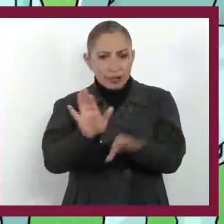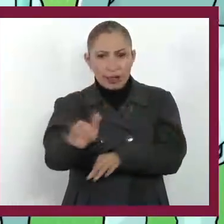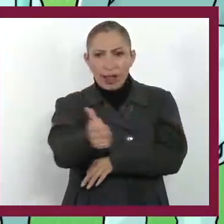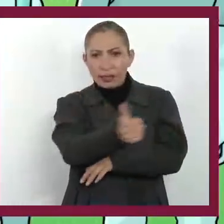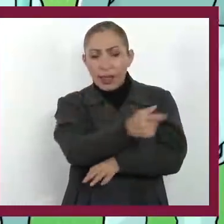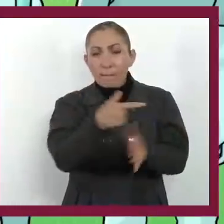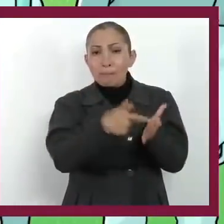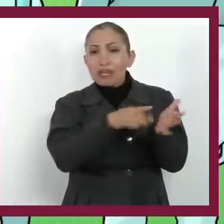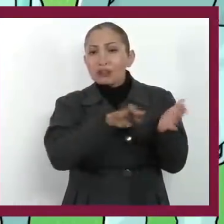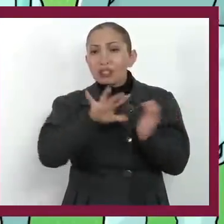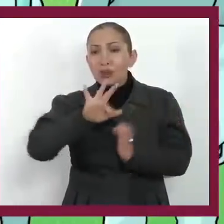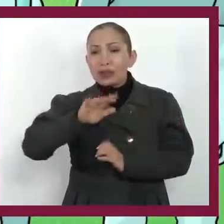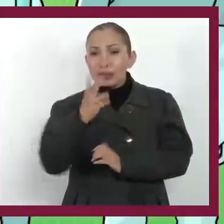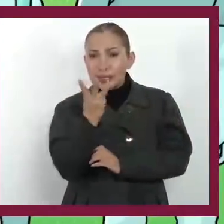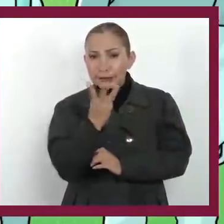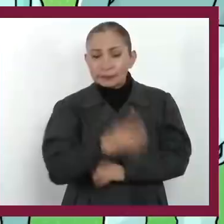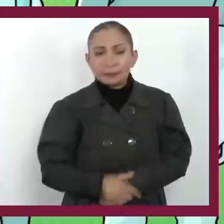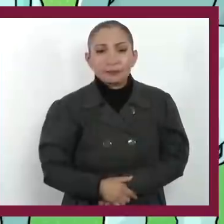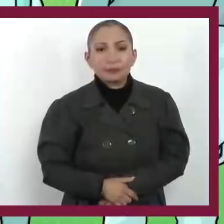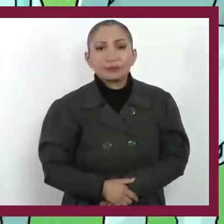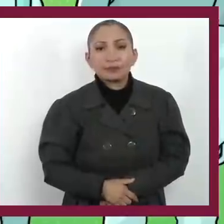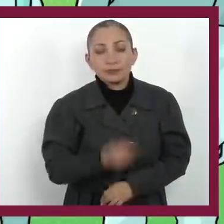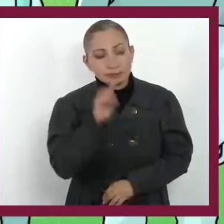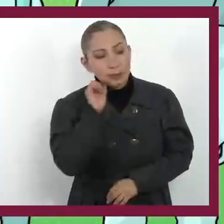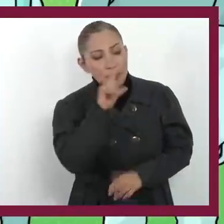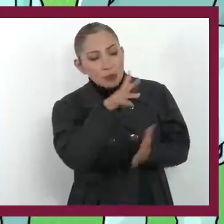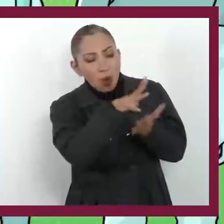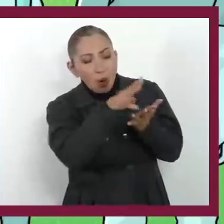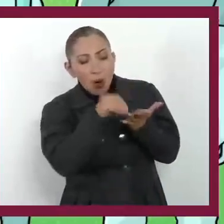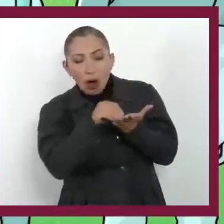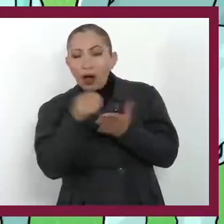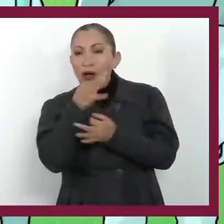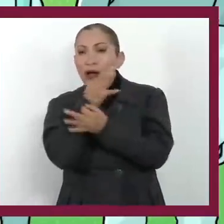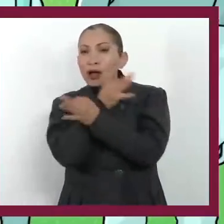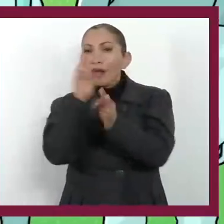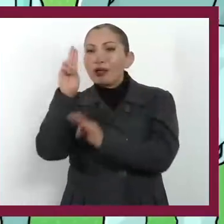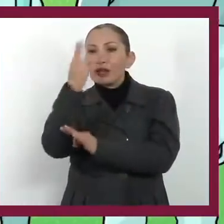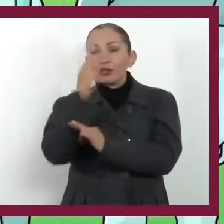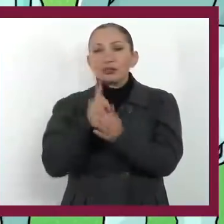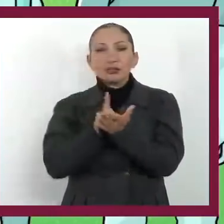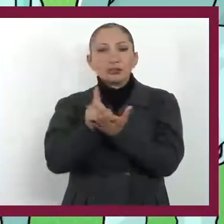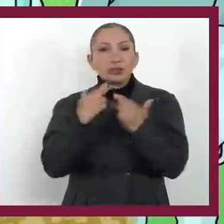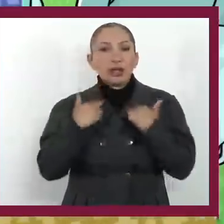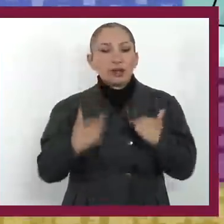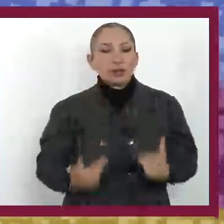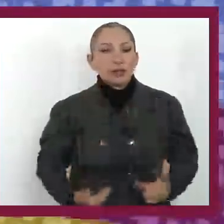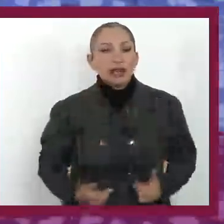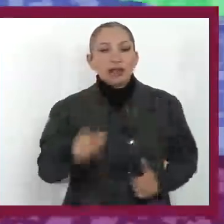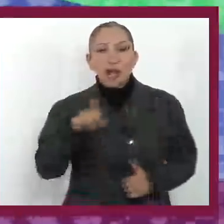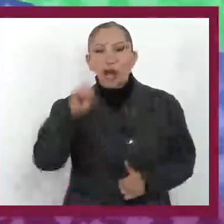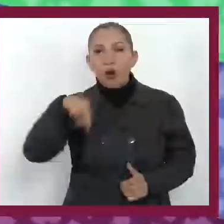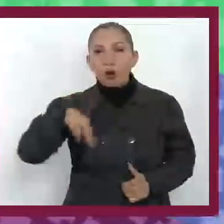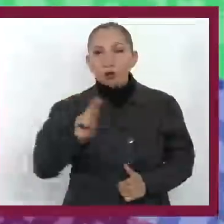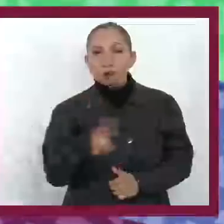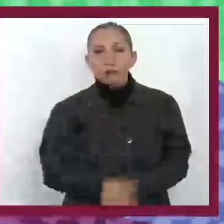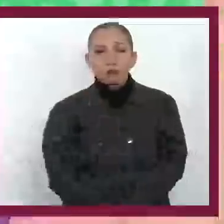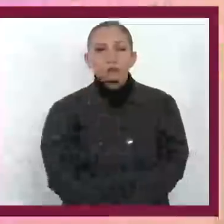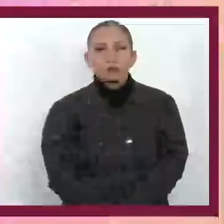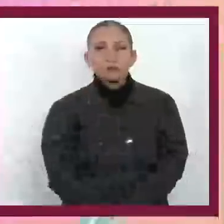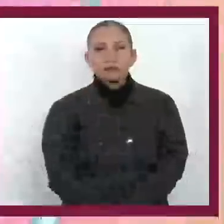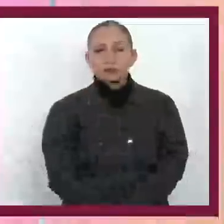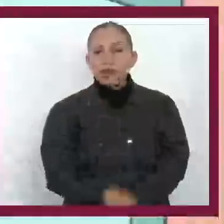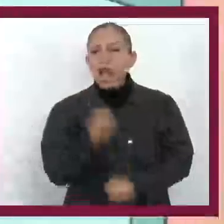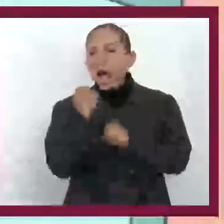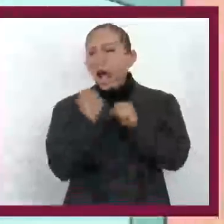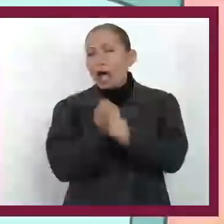de 1953, inspirado a su vez en la Declaración Universal de Derechos Humanos de la ONU.